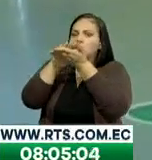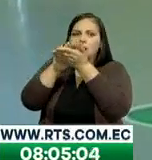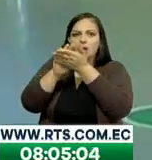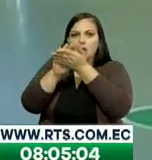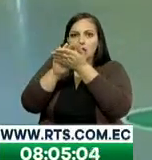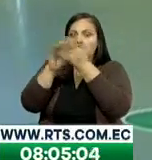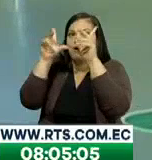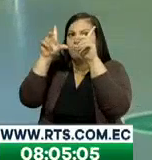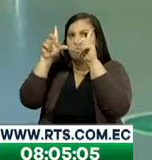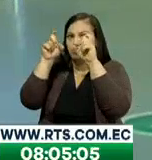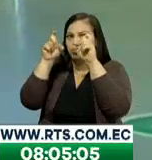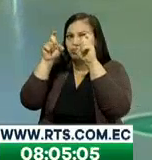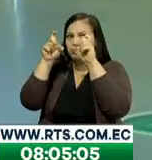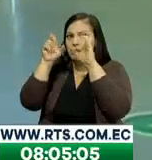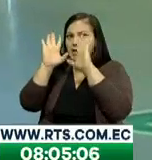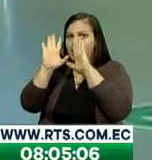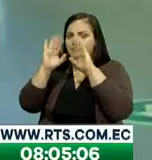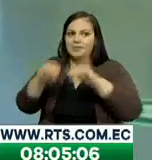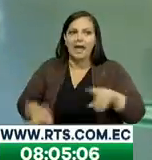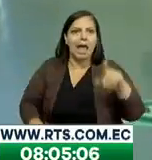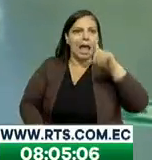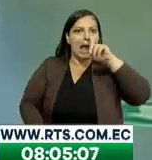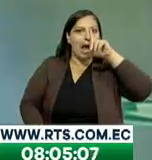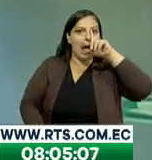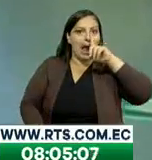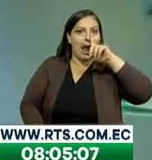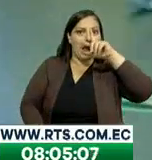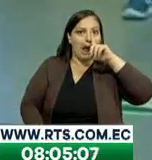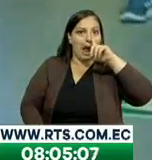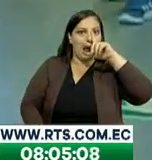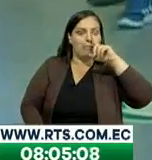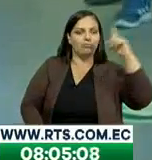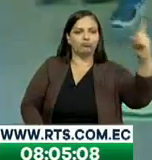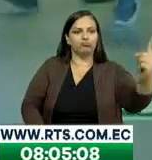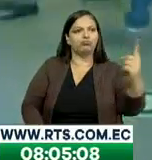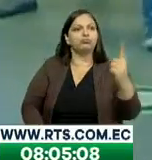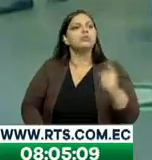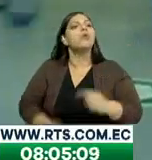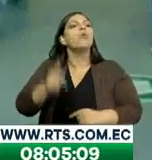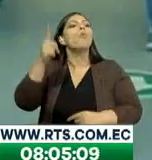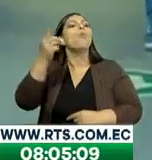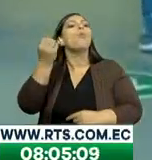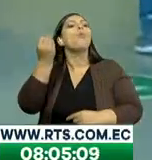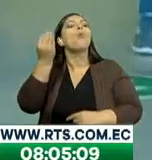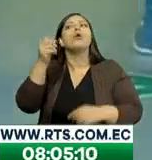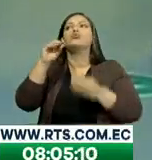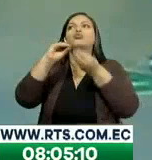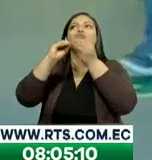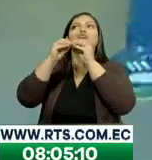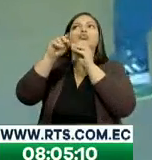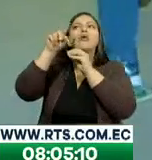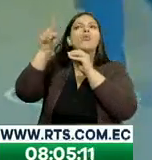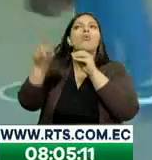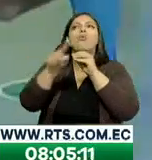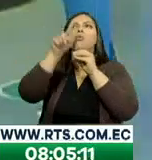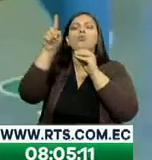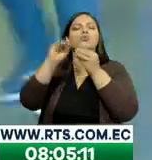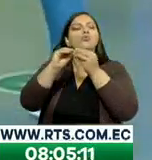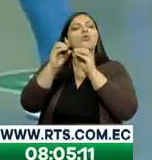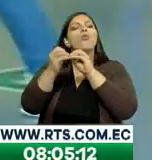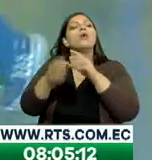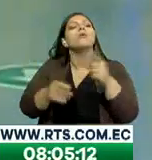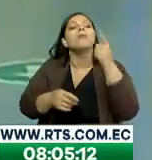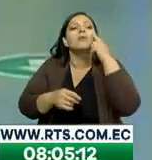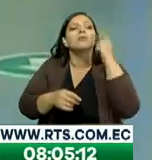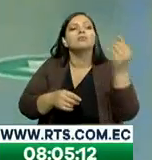Es decir, insisto, José Luis, nos están viendo la cara de tontos. Y ya yo les estoy advirtiendo y